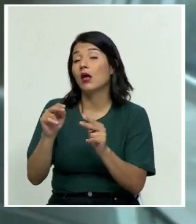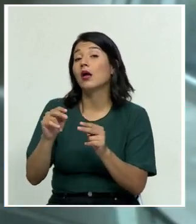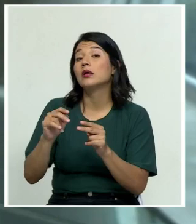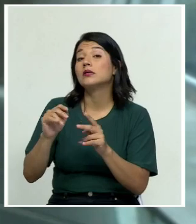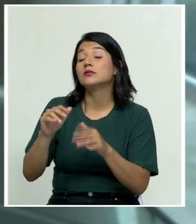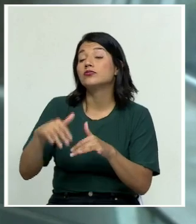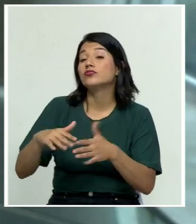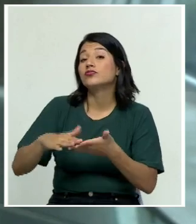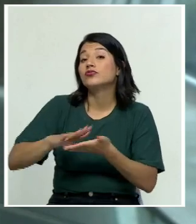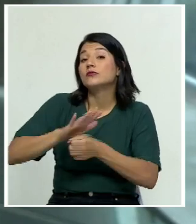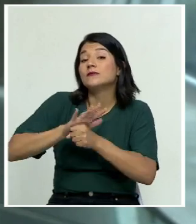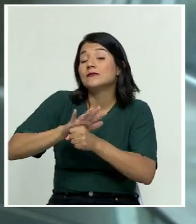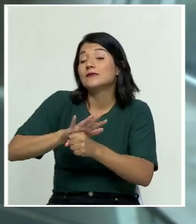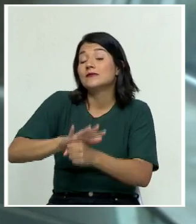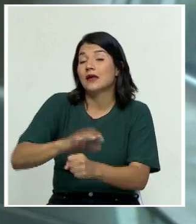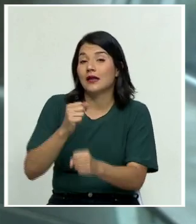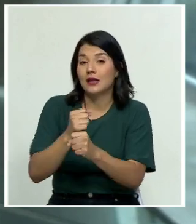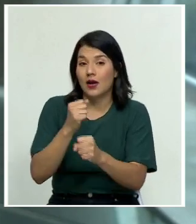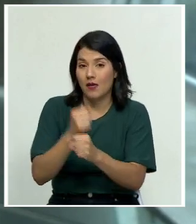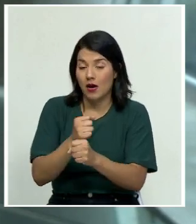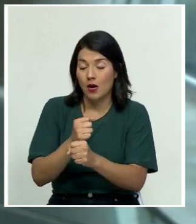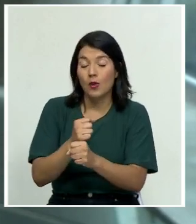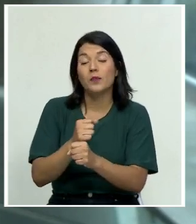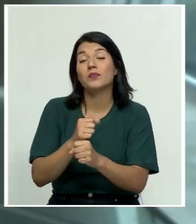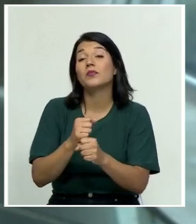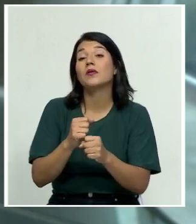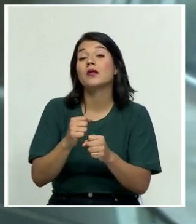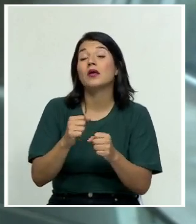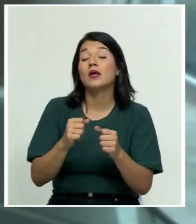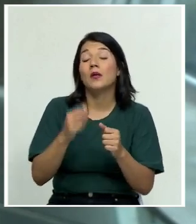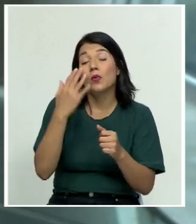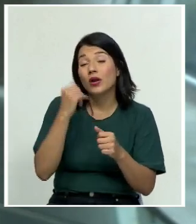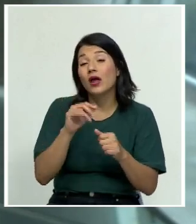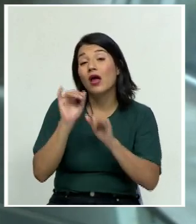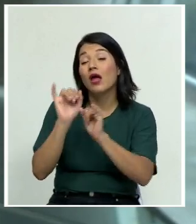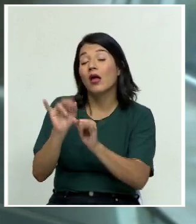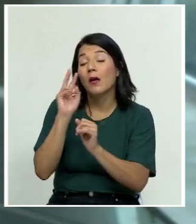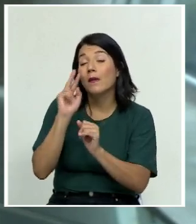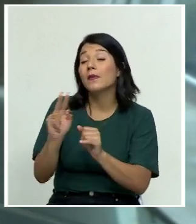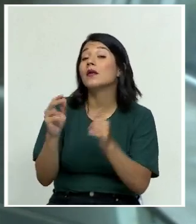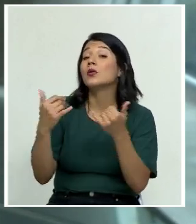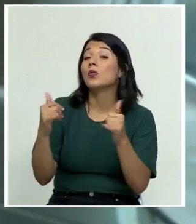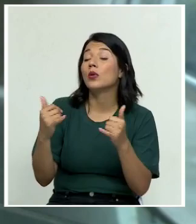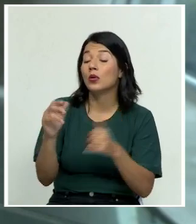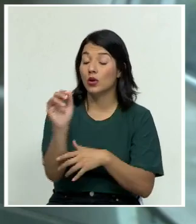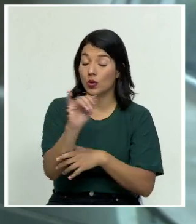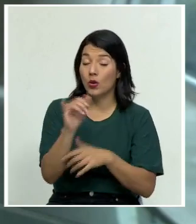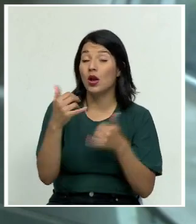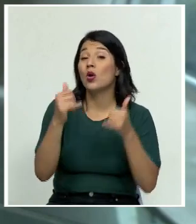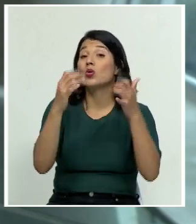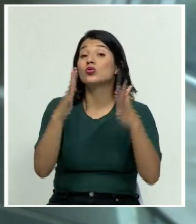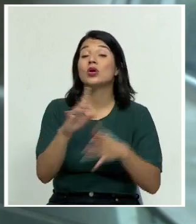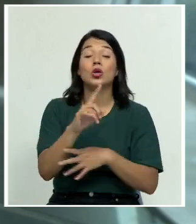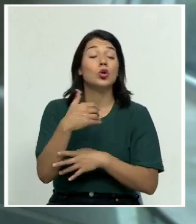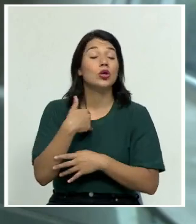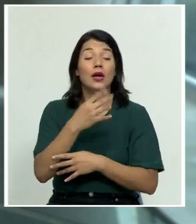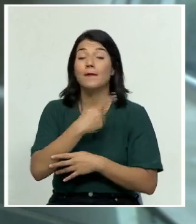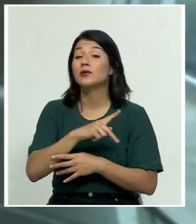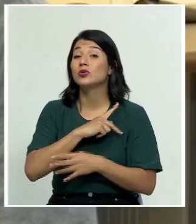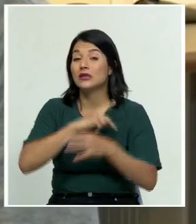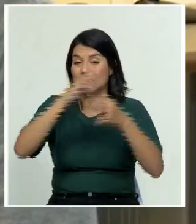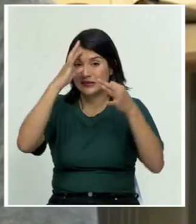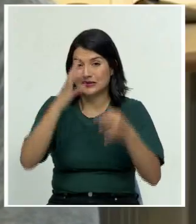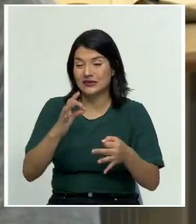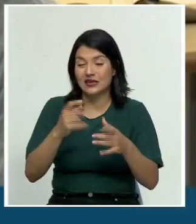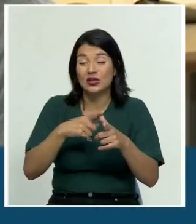estadísticas. Y justamente esta situación hace que los usuarios no tengan una atención personalizada y genera frustración en ellos.